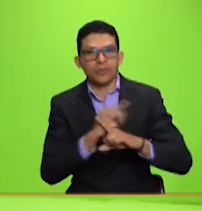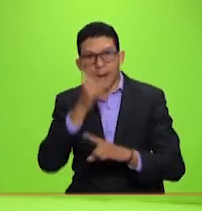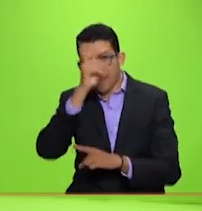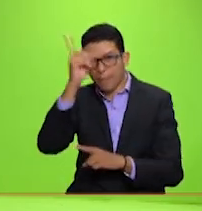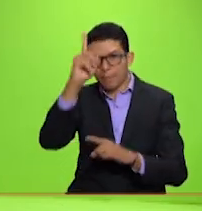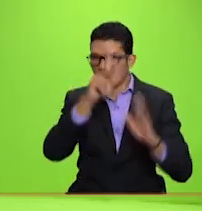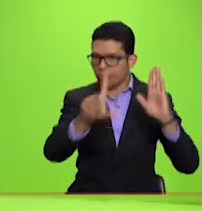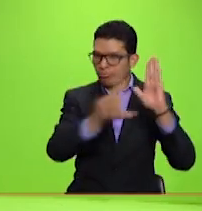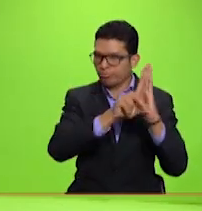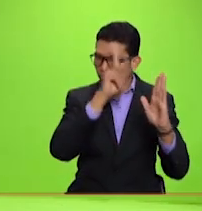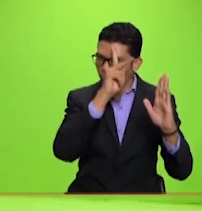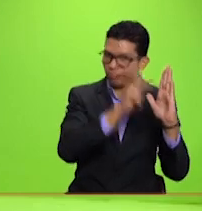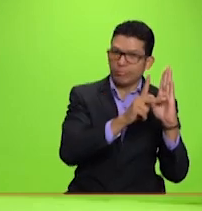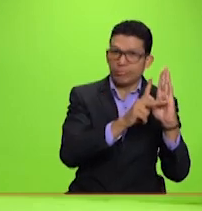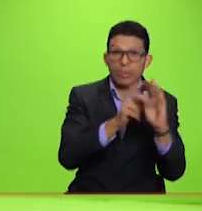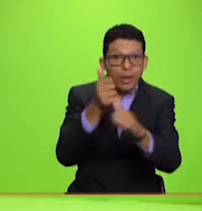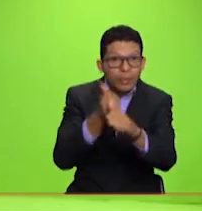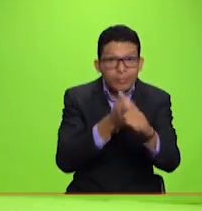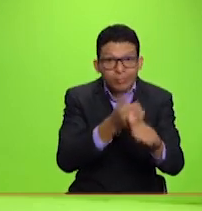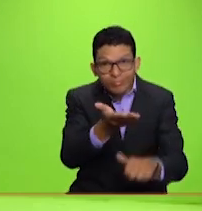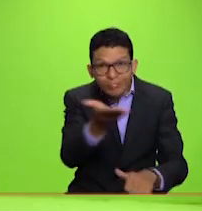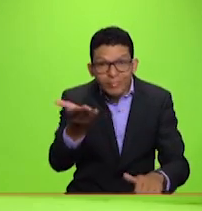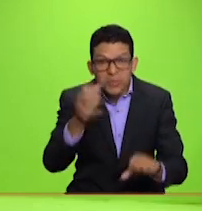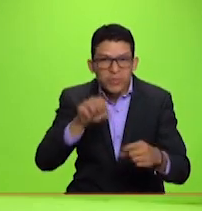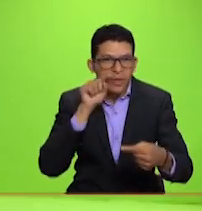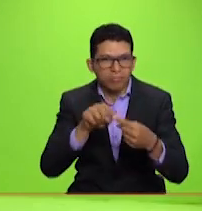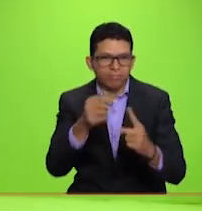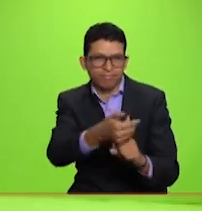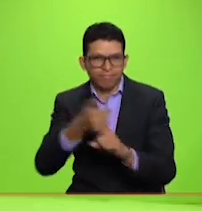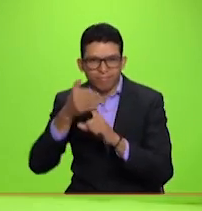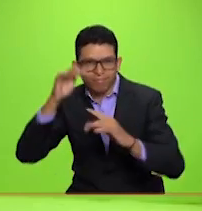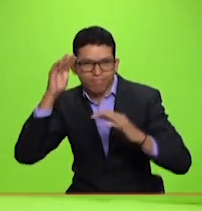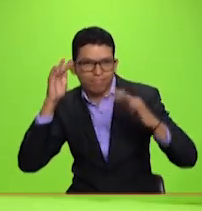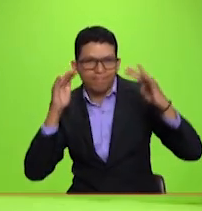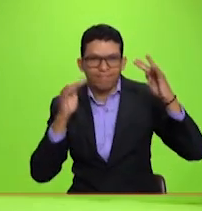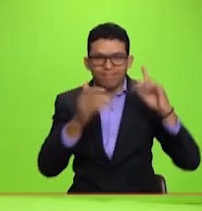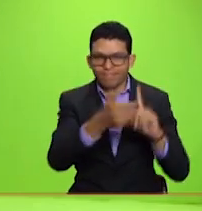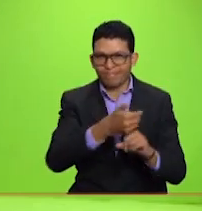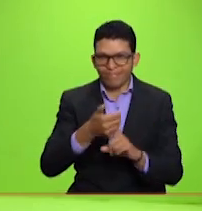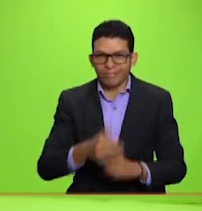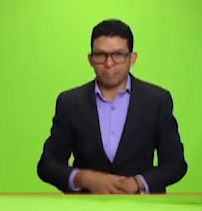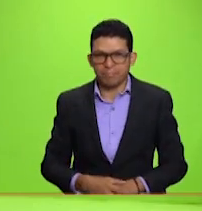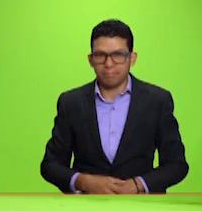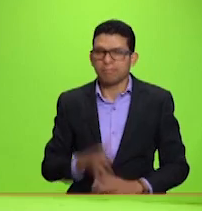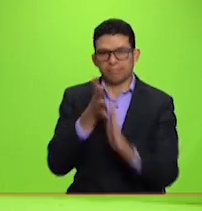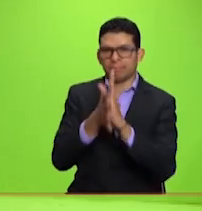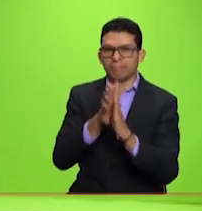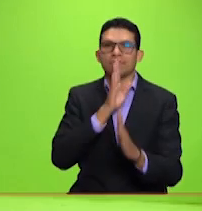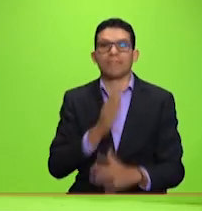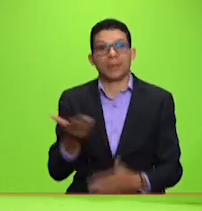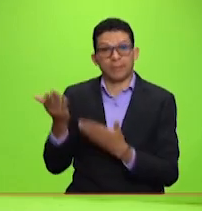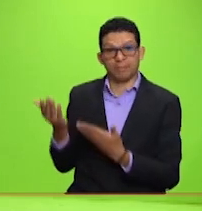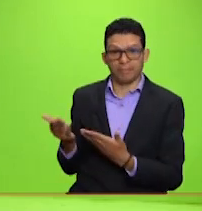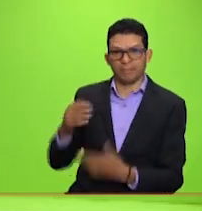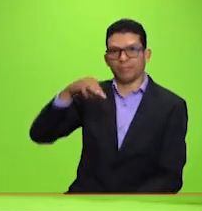y cada ciudadano puede ayudar en el propósito de conservar los bosques. Para hablarnos de ello, tenemos con nosotros